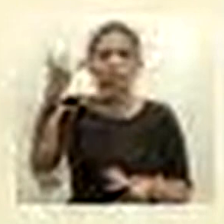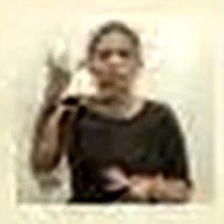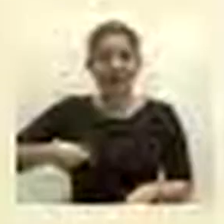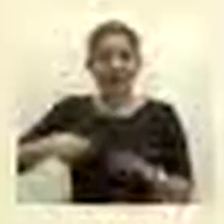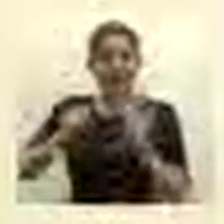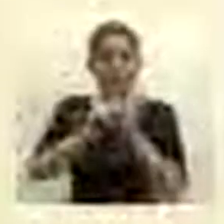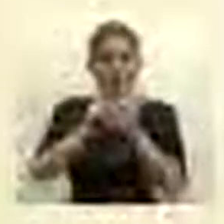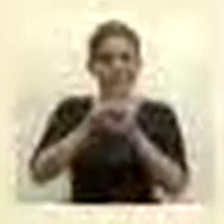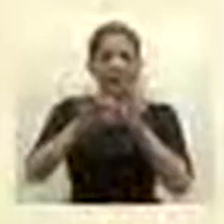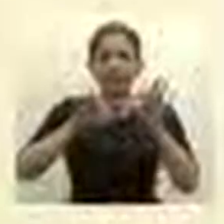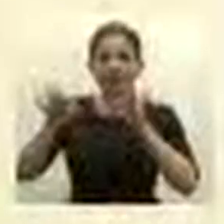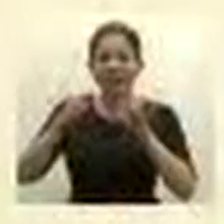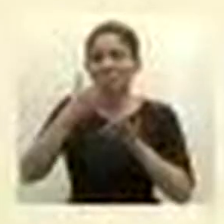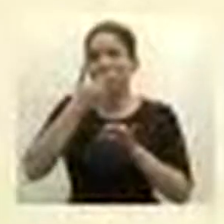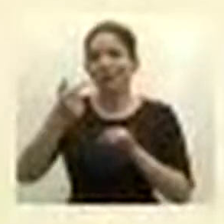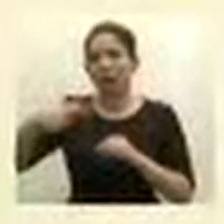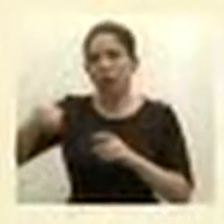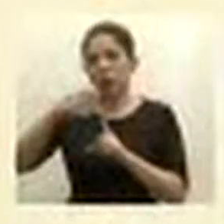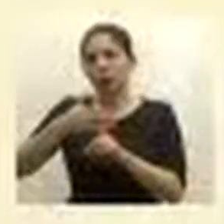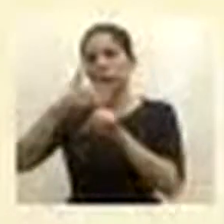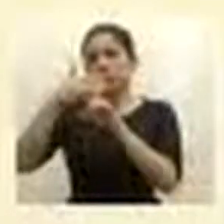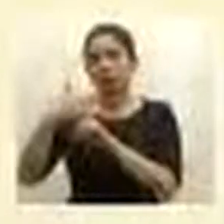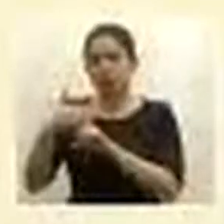Asamblea Legislativa,